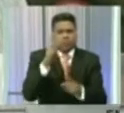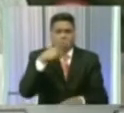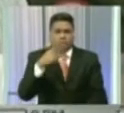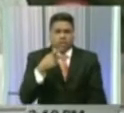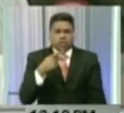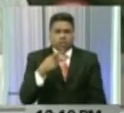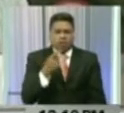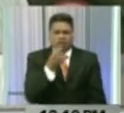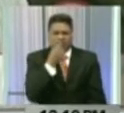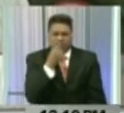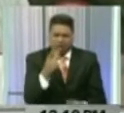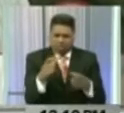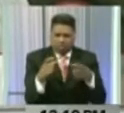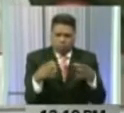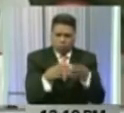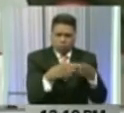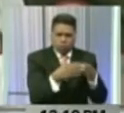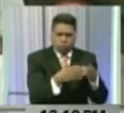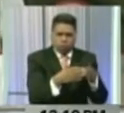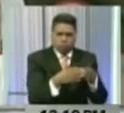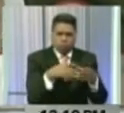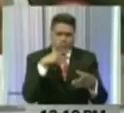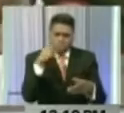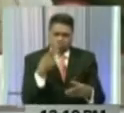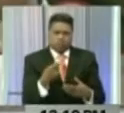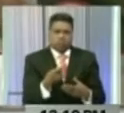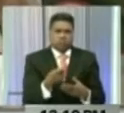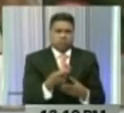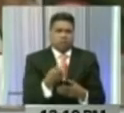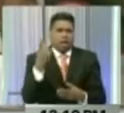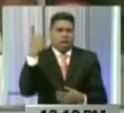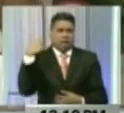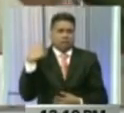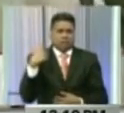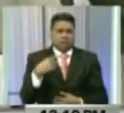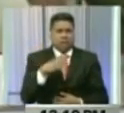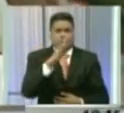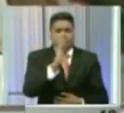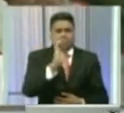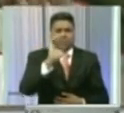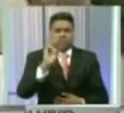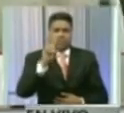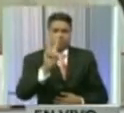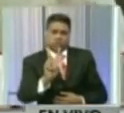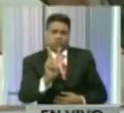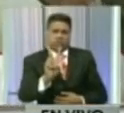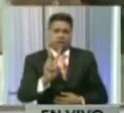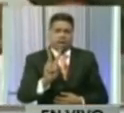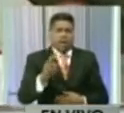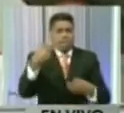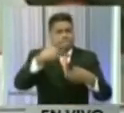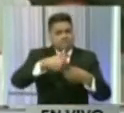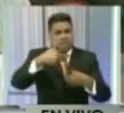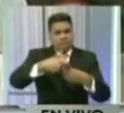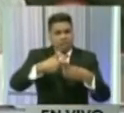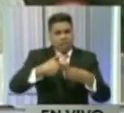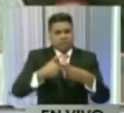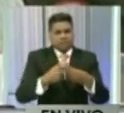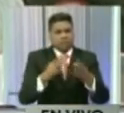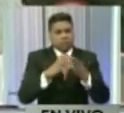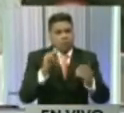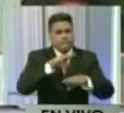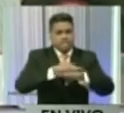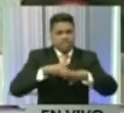No controlaron nunca la economía. El Banco Central, el Ministerio de Finanzas, PDVSA y el Ministerio de